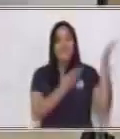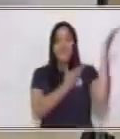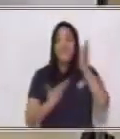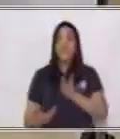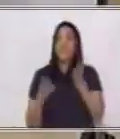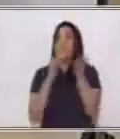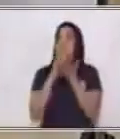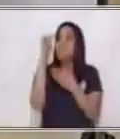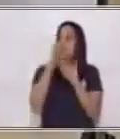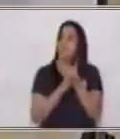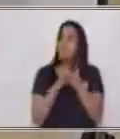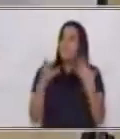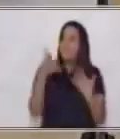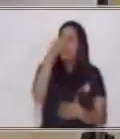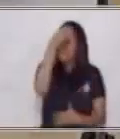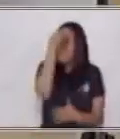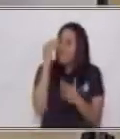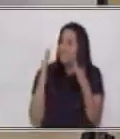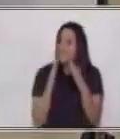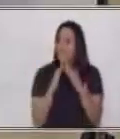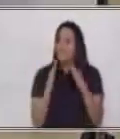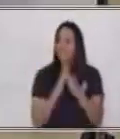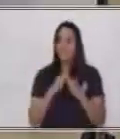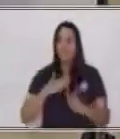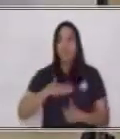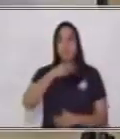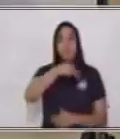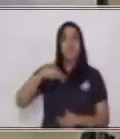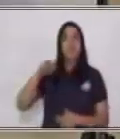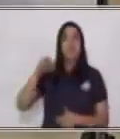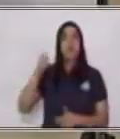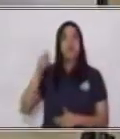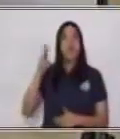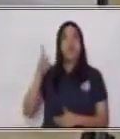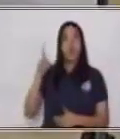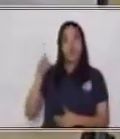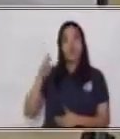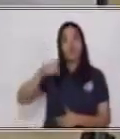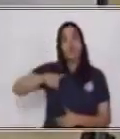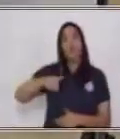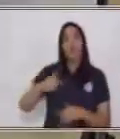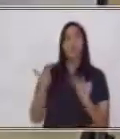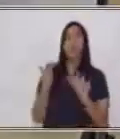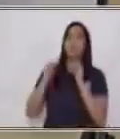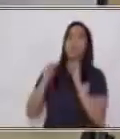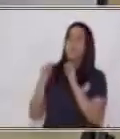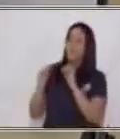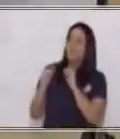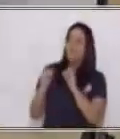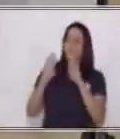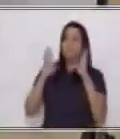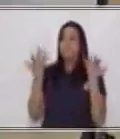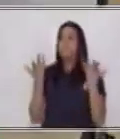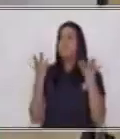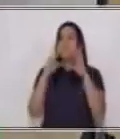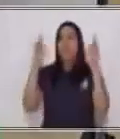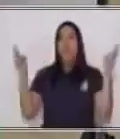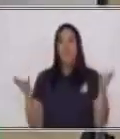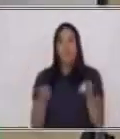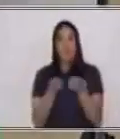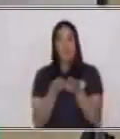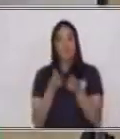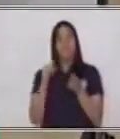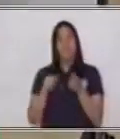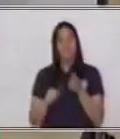Bienvenido a este espacio educativo Aprendo en Casa. Soy Pablo Salvatierra y en esta oportunidad desarrollaré el tema, el resumen, del área